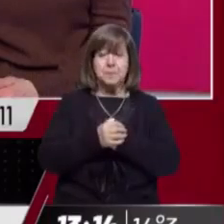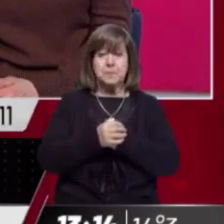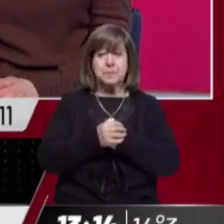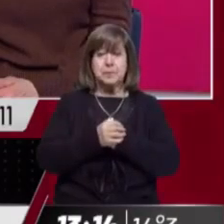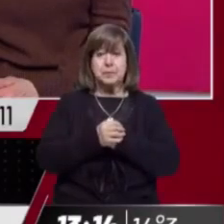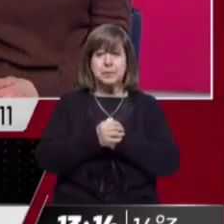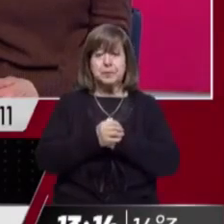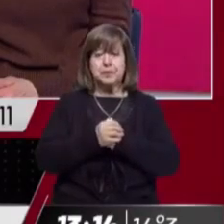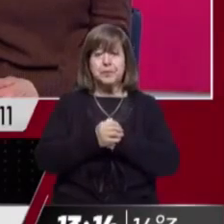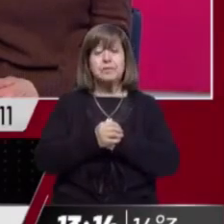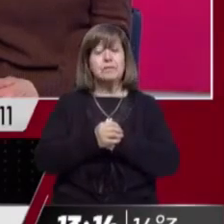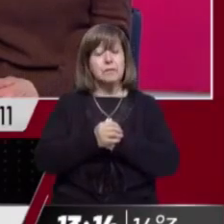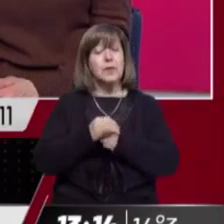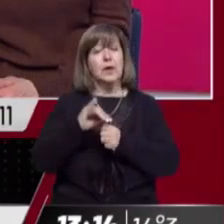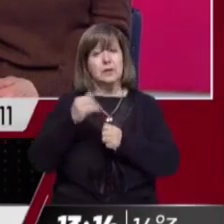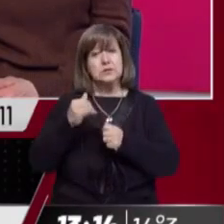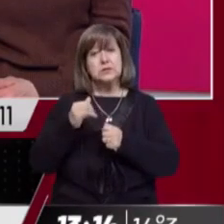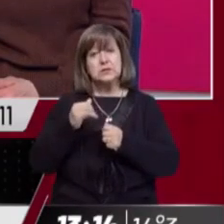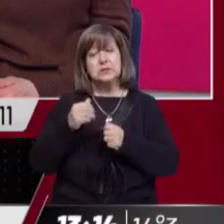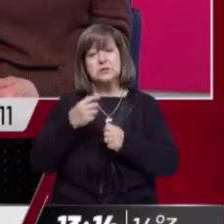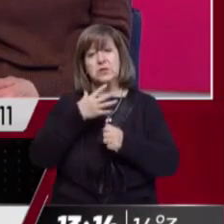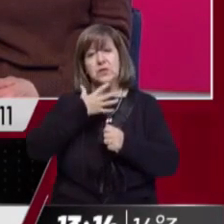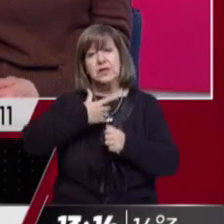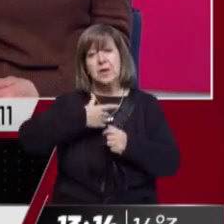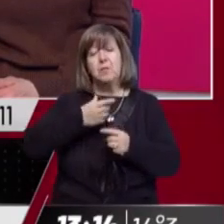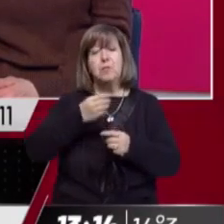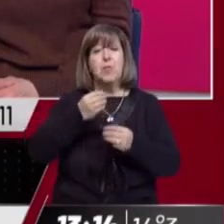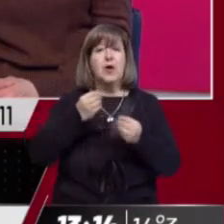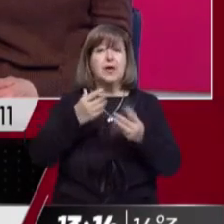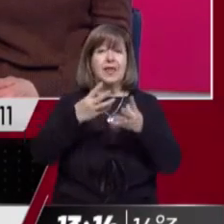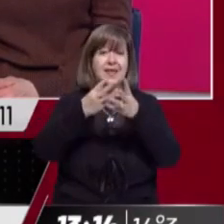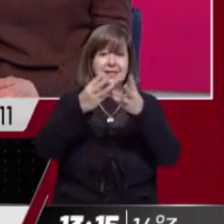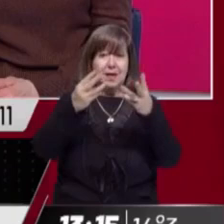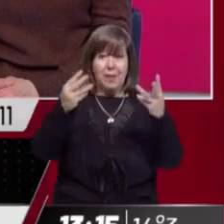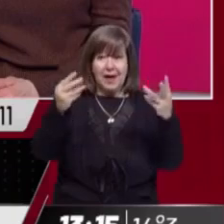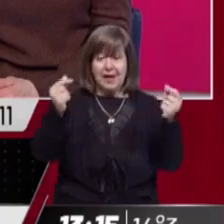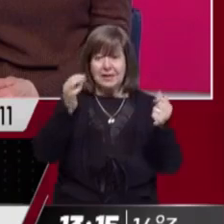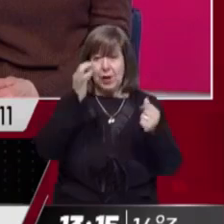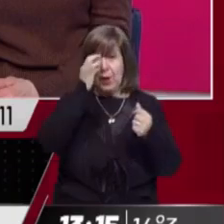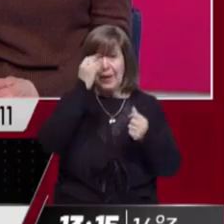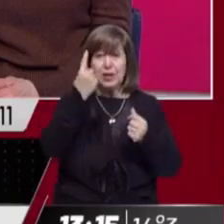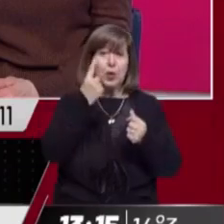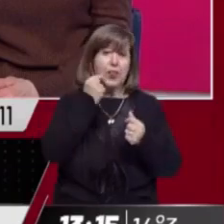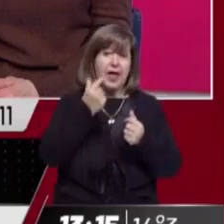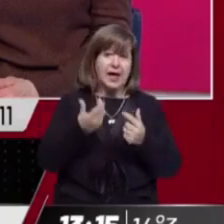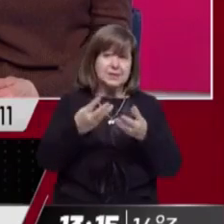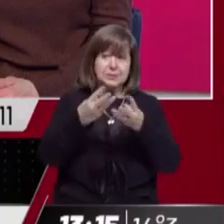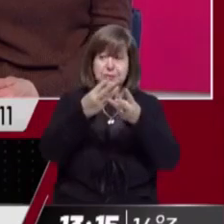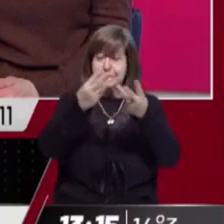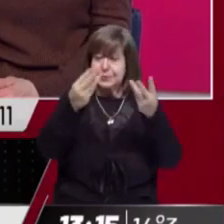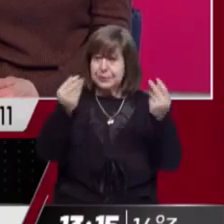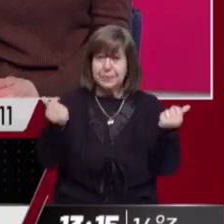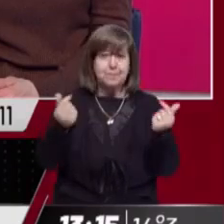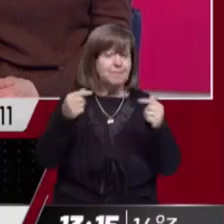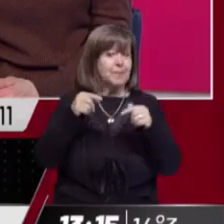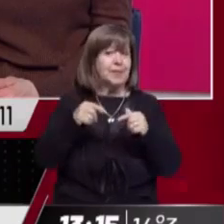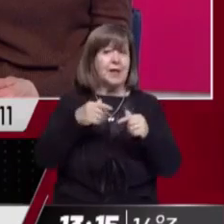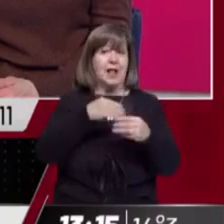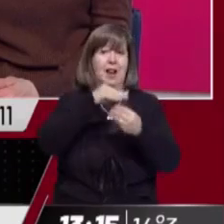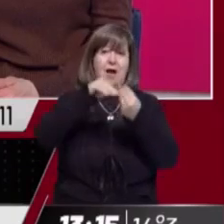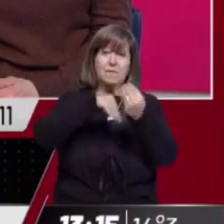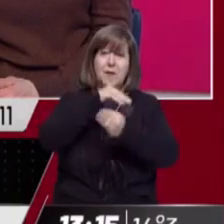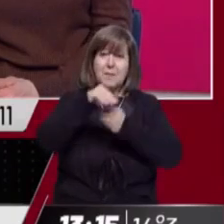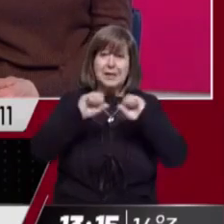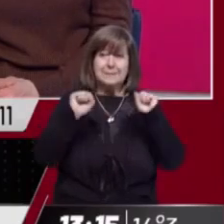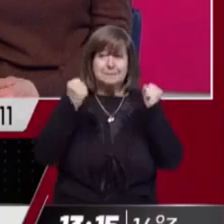desesperada una familia desesperada as es hace 21 días que eh Tamara no encuentra a su madre Hortensia el rastrillaje